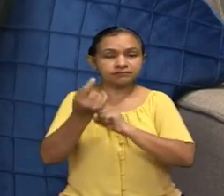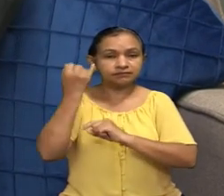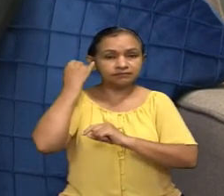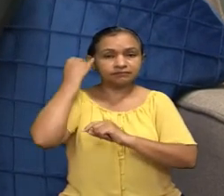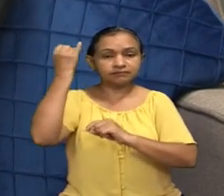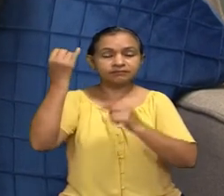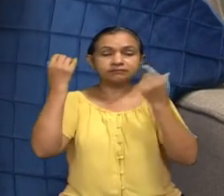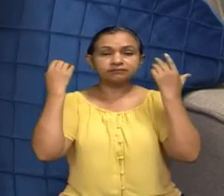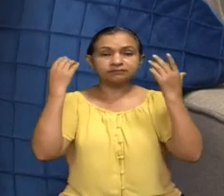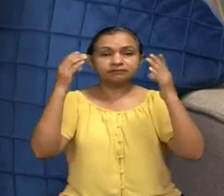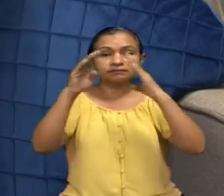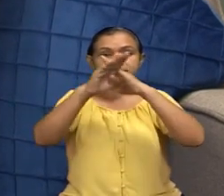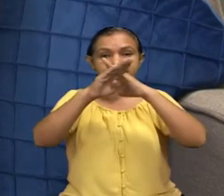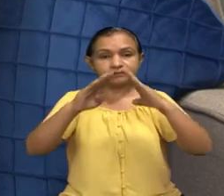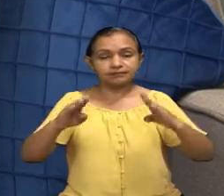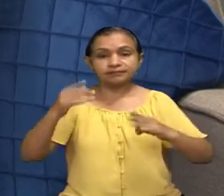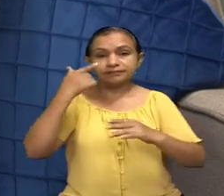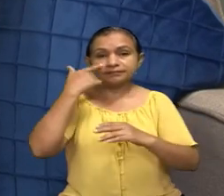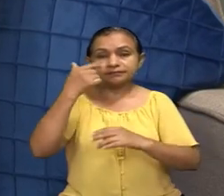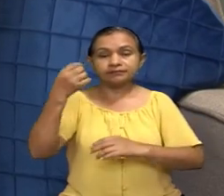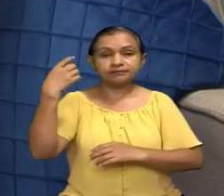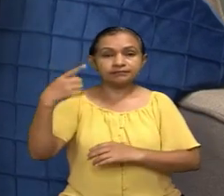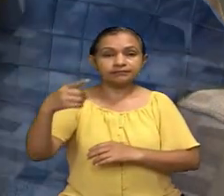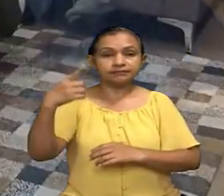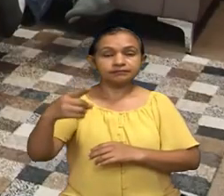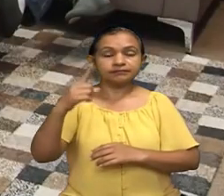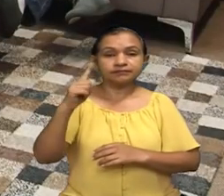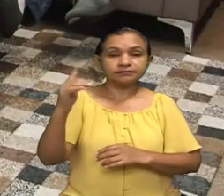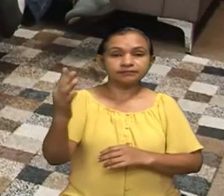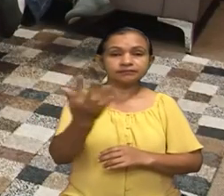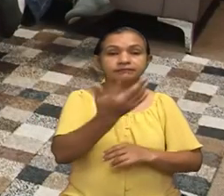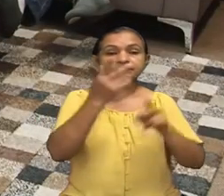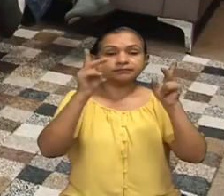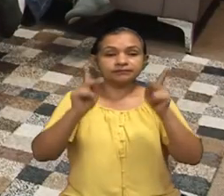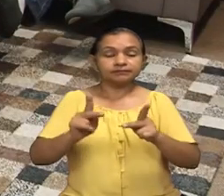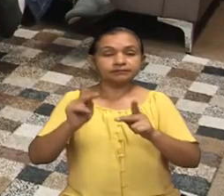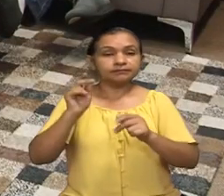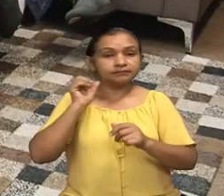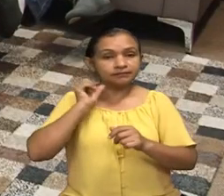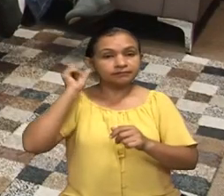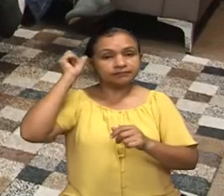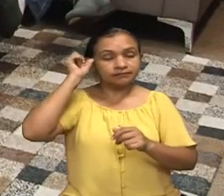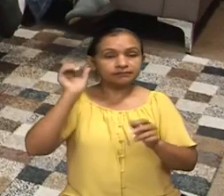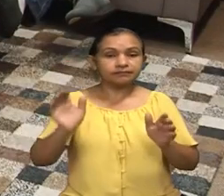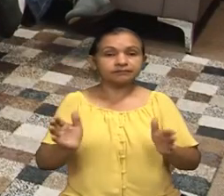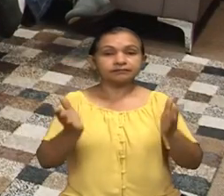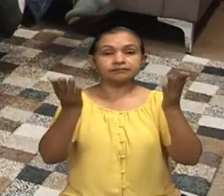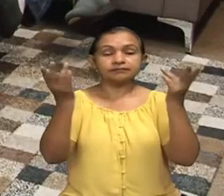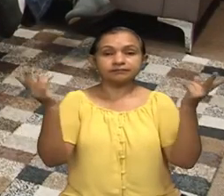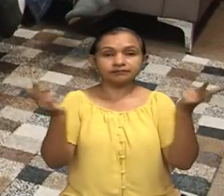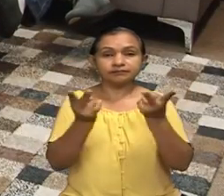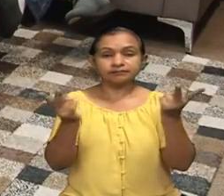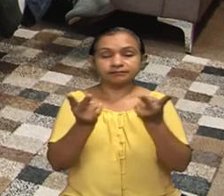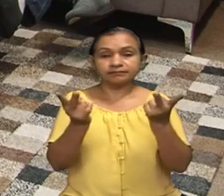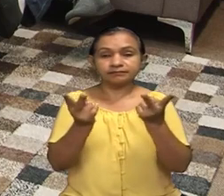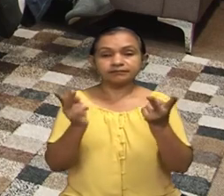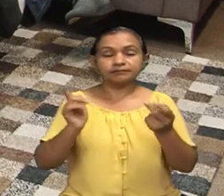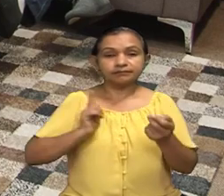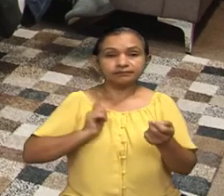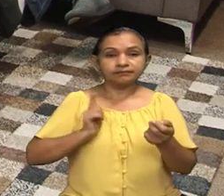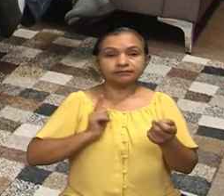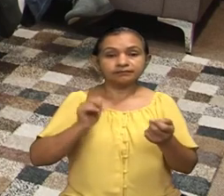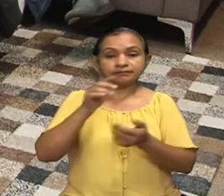de paz es el reconocimiento de los derechos plenos de las personas adultas mayores y cohabitar, coexistir